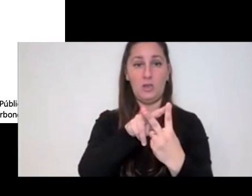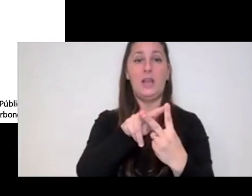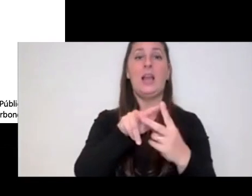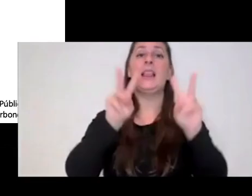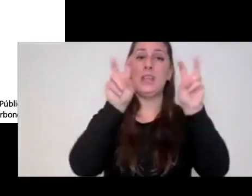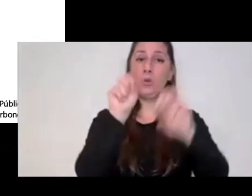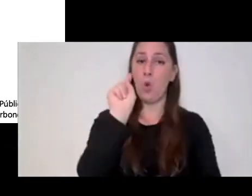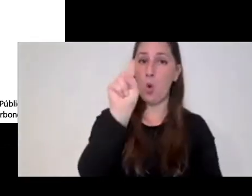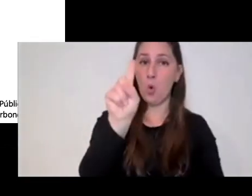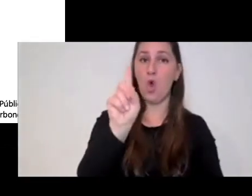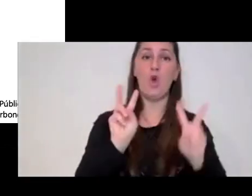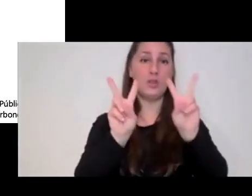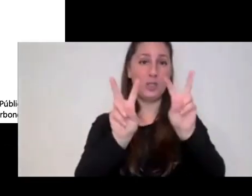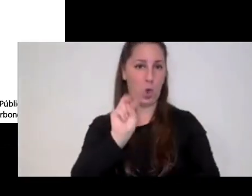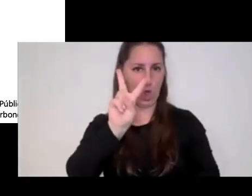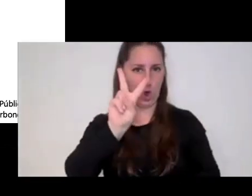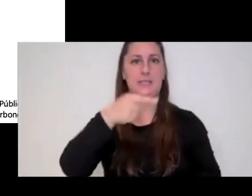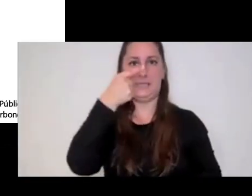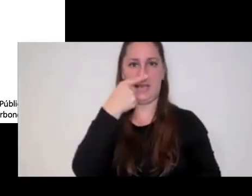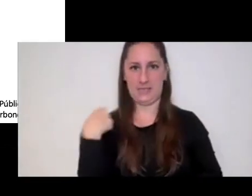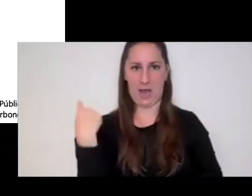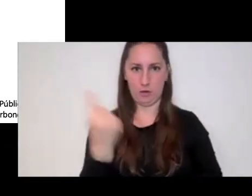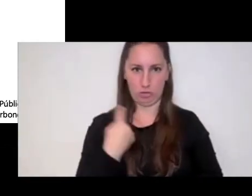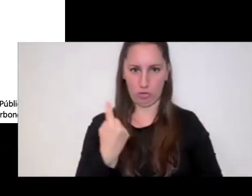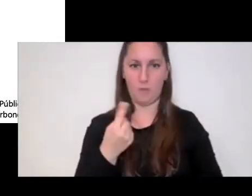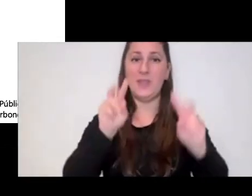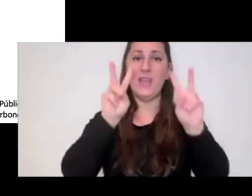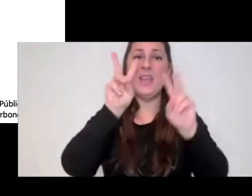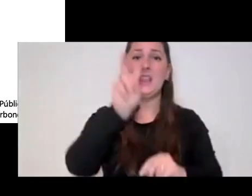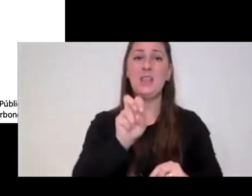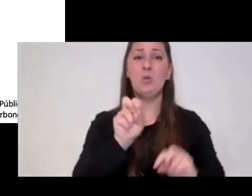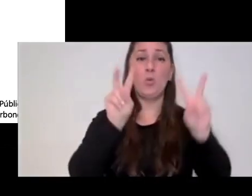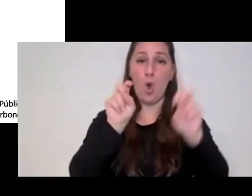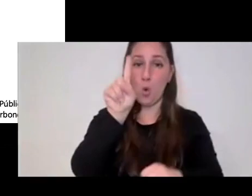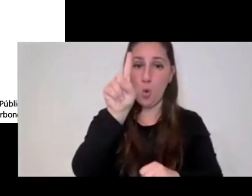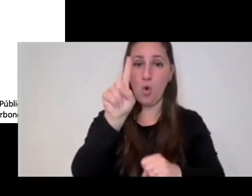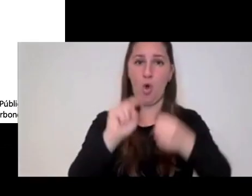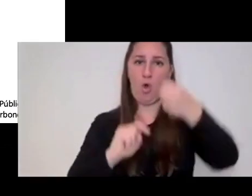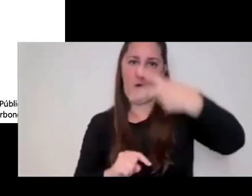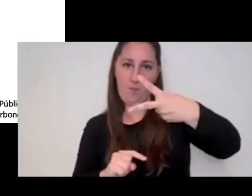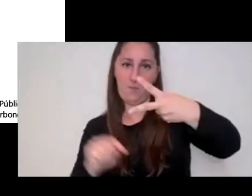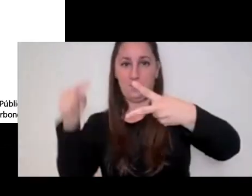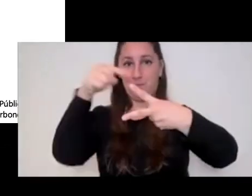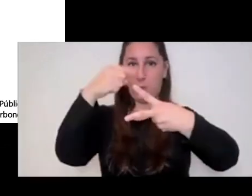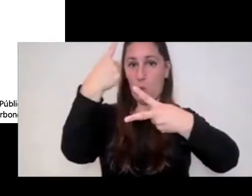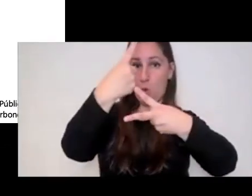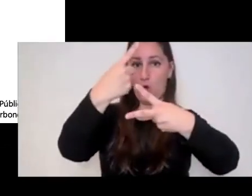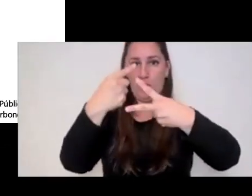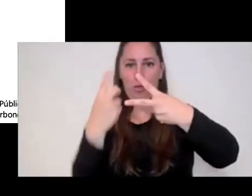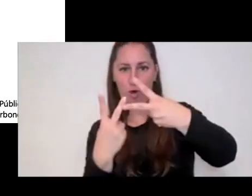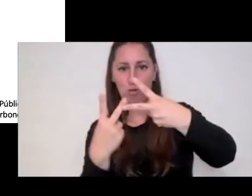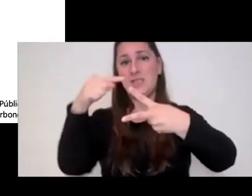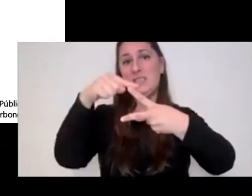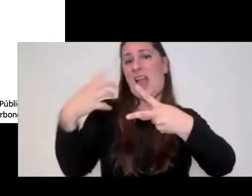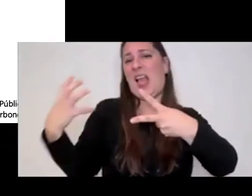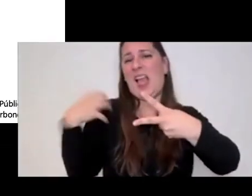2. ¿Sí? El título 1 se divide en dos capítulos. Un capítulo con cuestiones, si se quiere, generales, que van de alguna